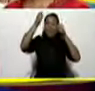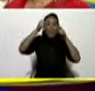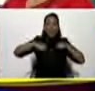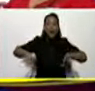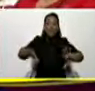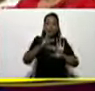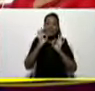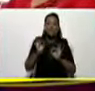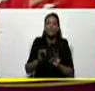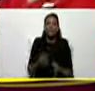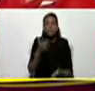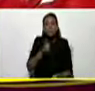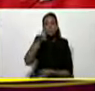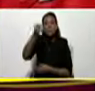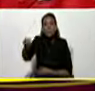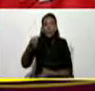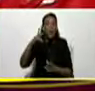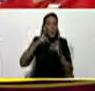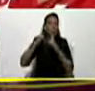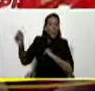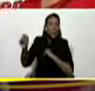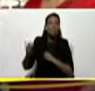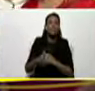Gracias. Te dejo el micrófono, Gabriela. Chao.